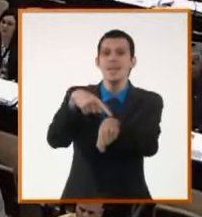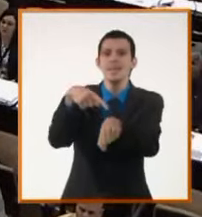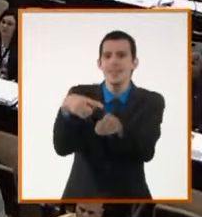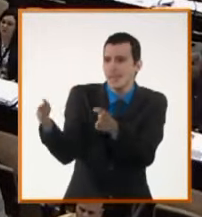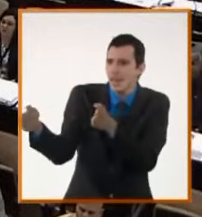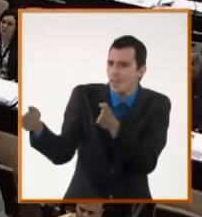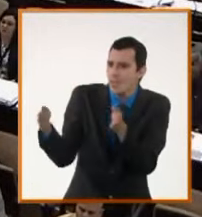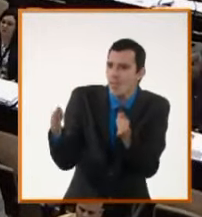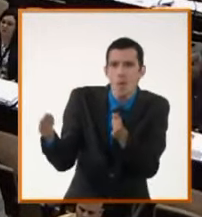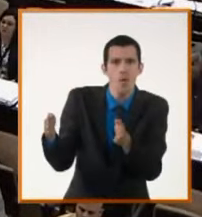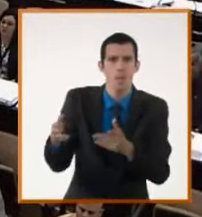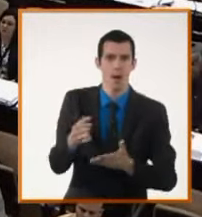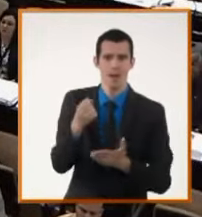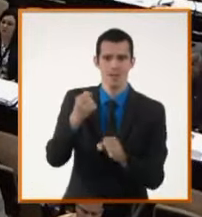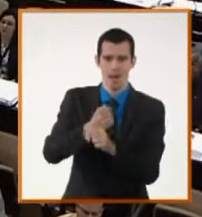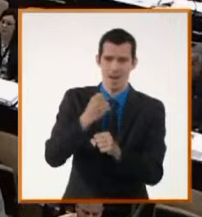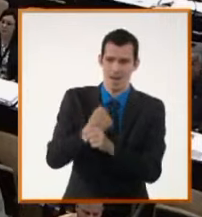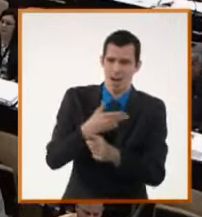Por otra parte,